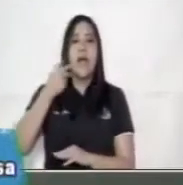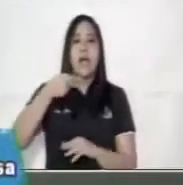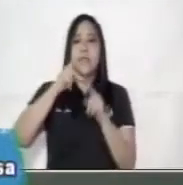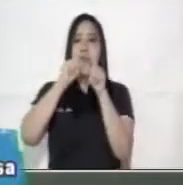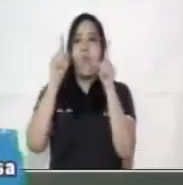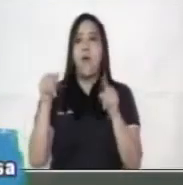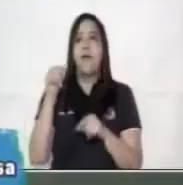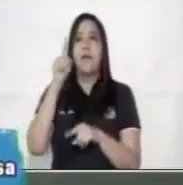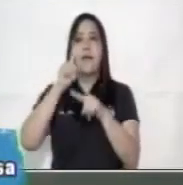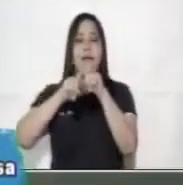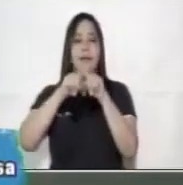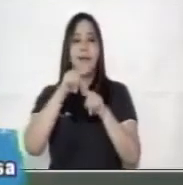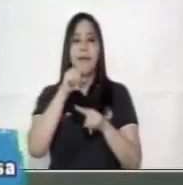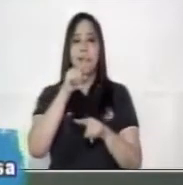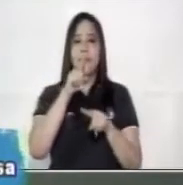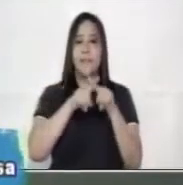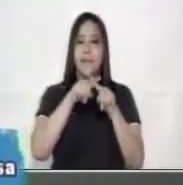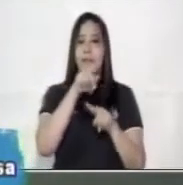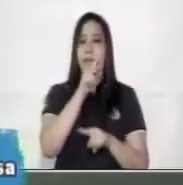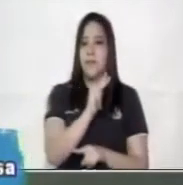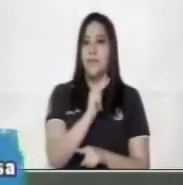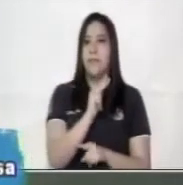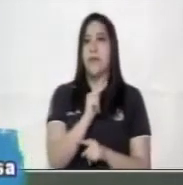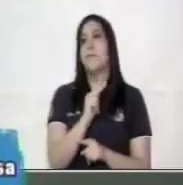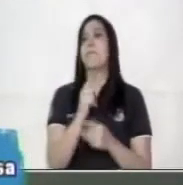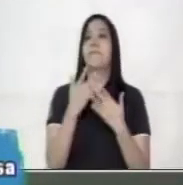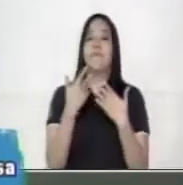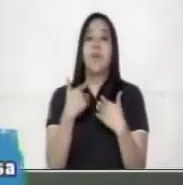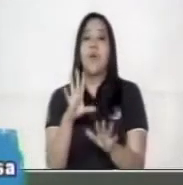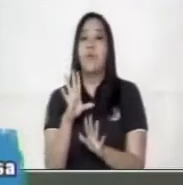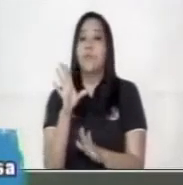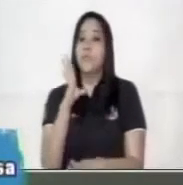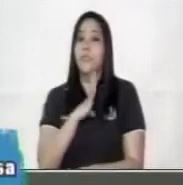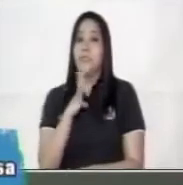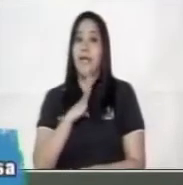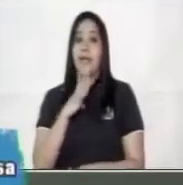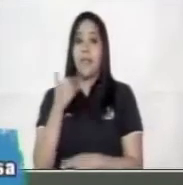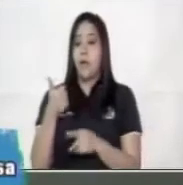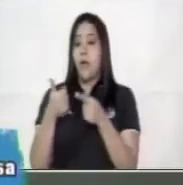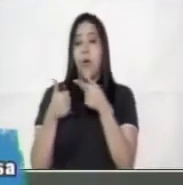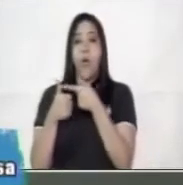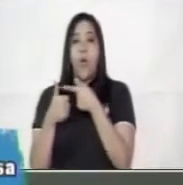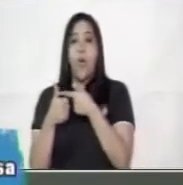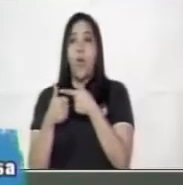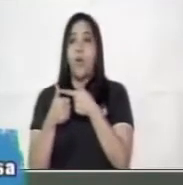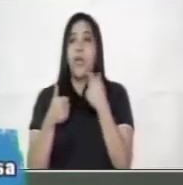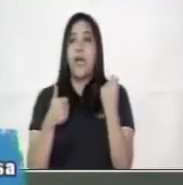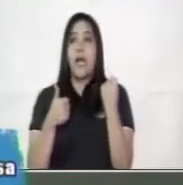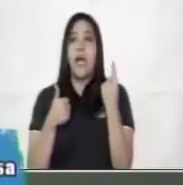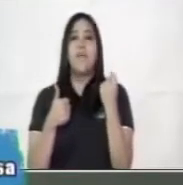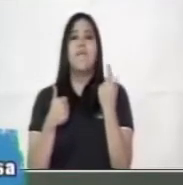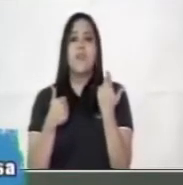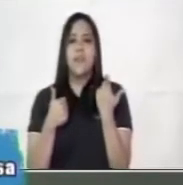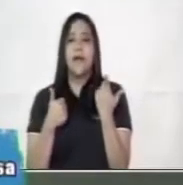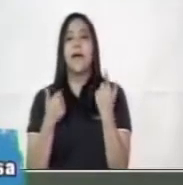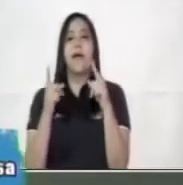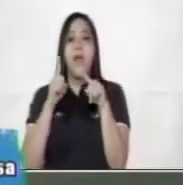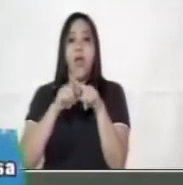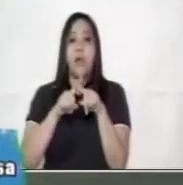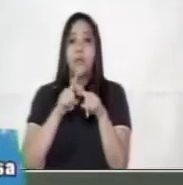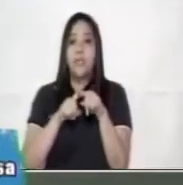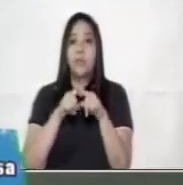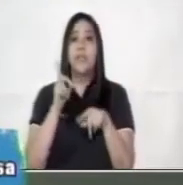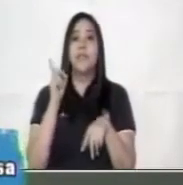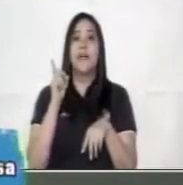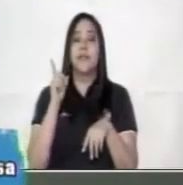Y? Entonces, encontramos el valor de la constante de proporcionalidad multiplicando los valores de